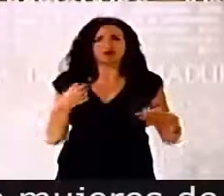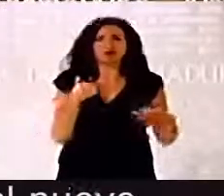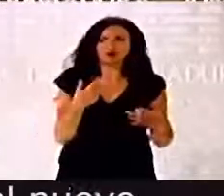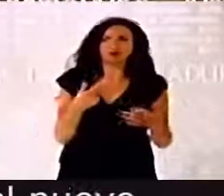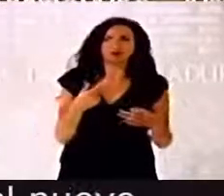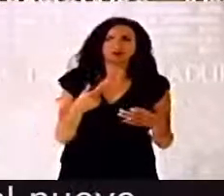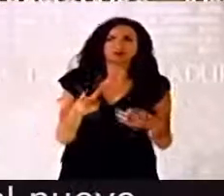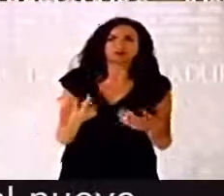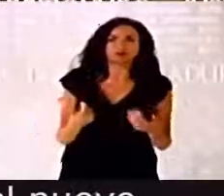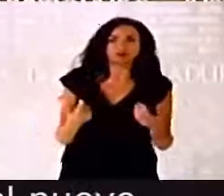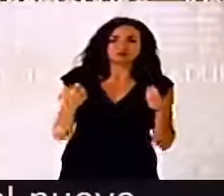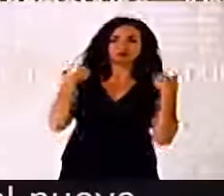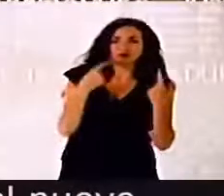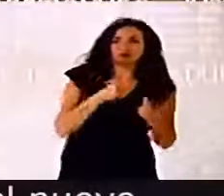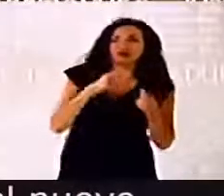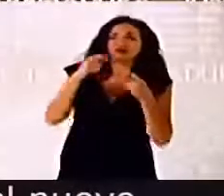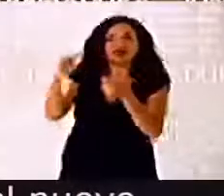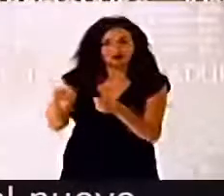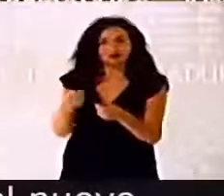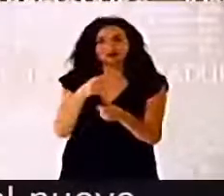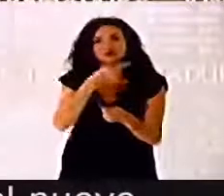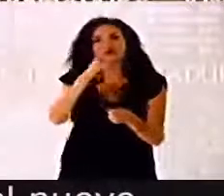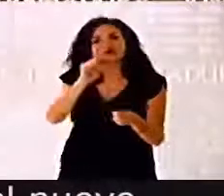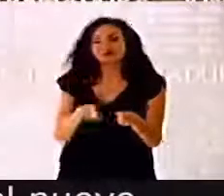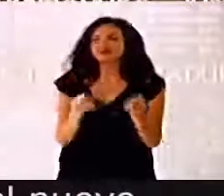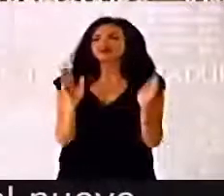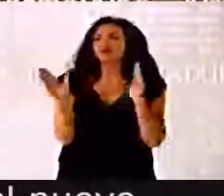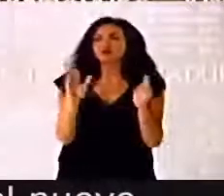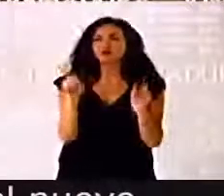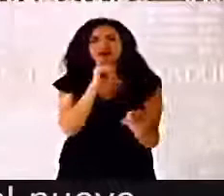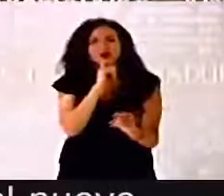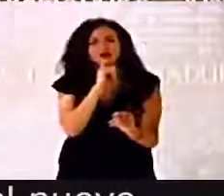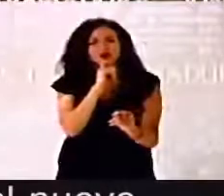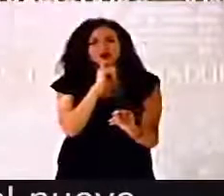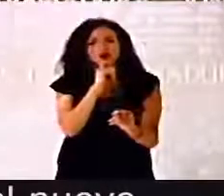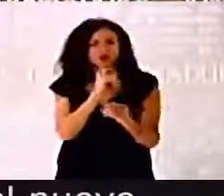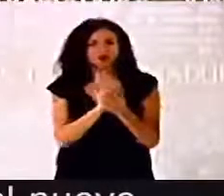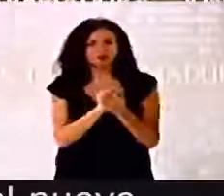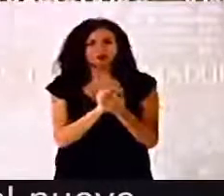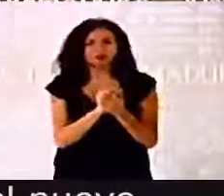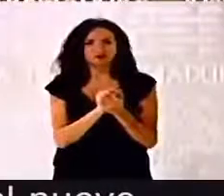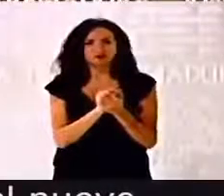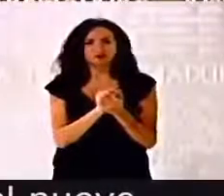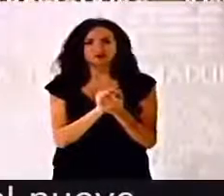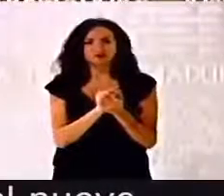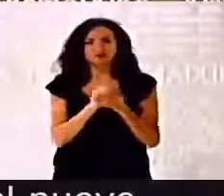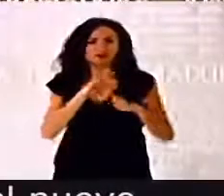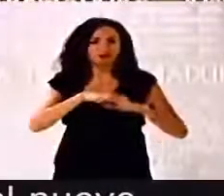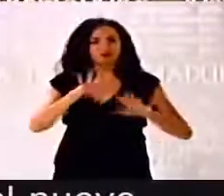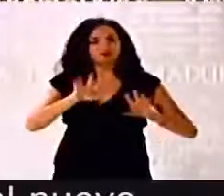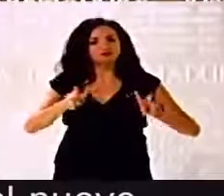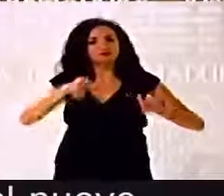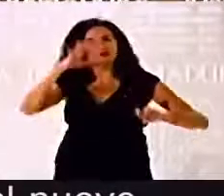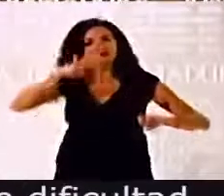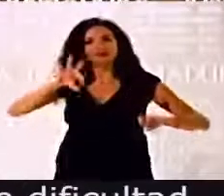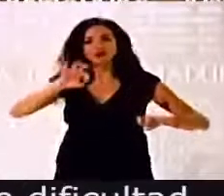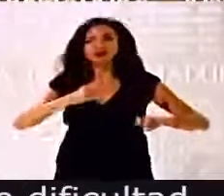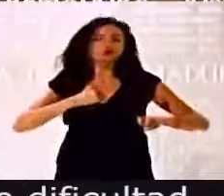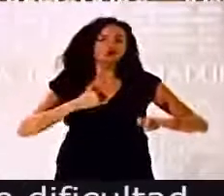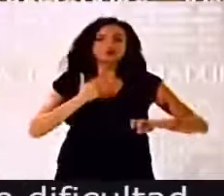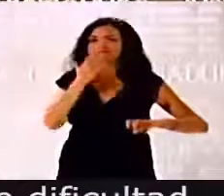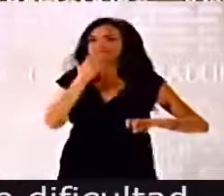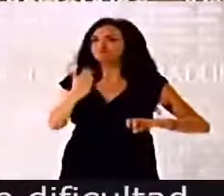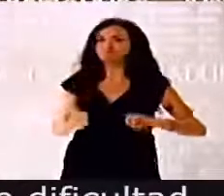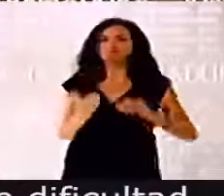que agradece también en este tiempo de dificultad y de dificultad para estar al frente de las decisiones, pues le agradezco profundamente